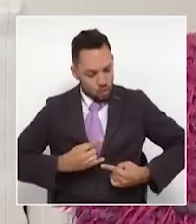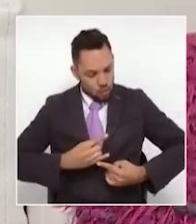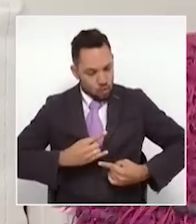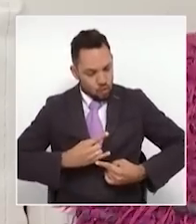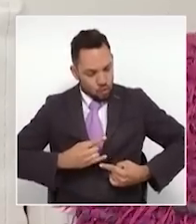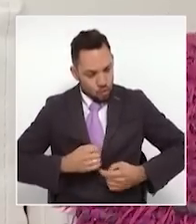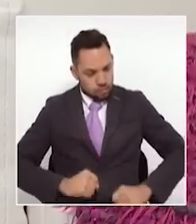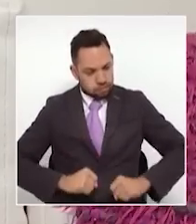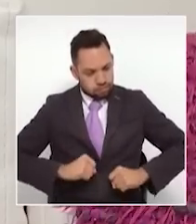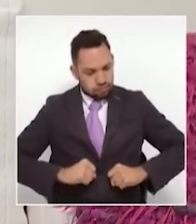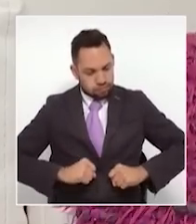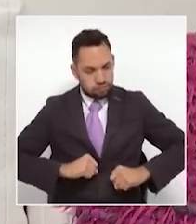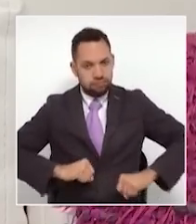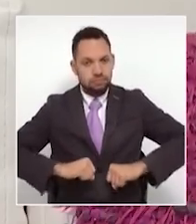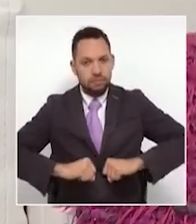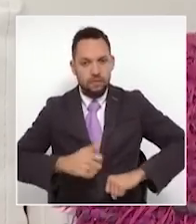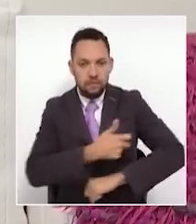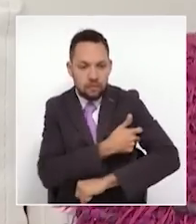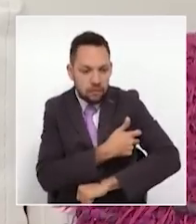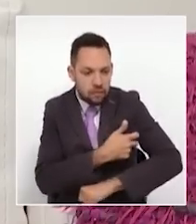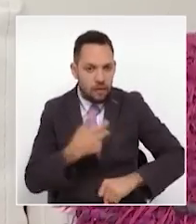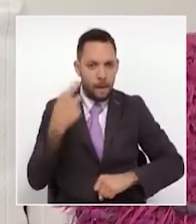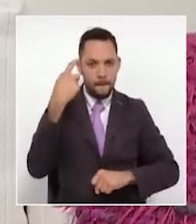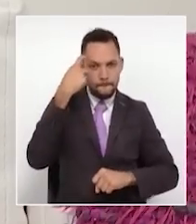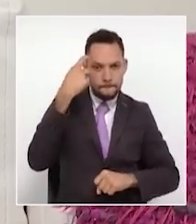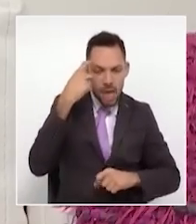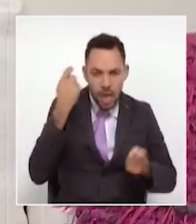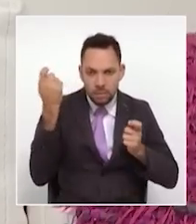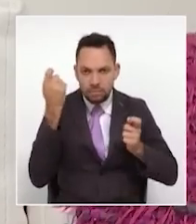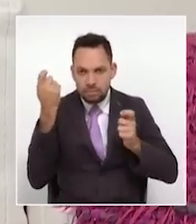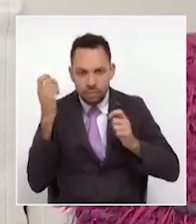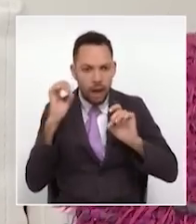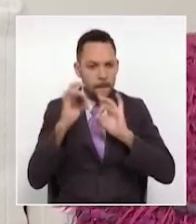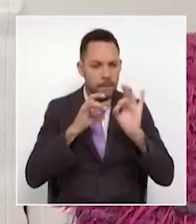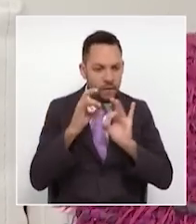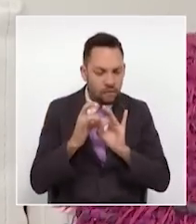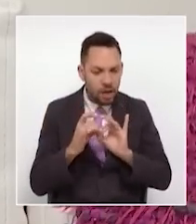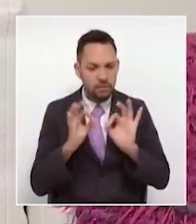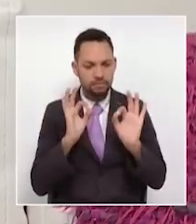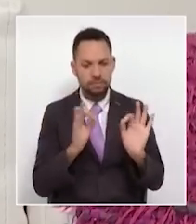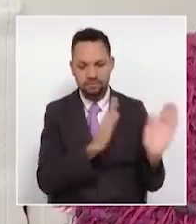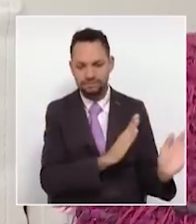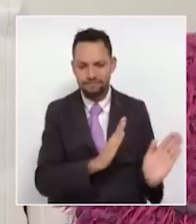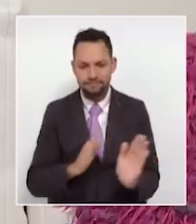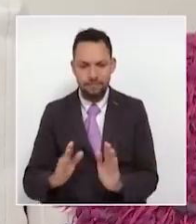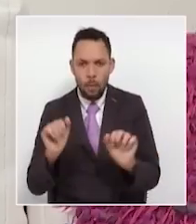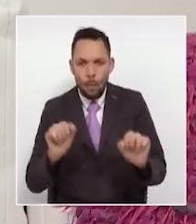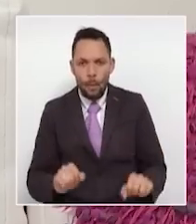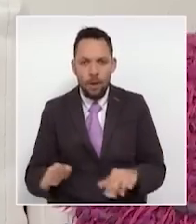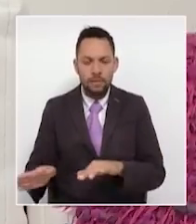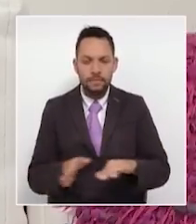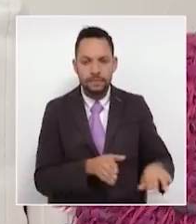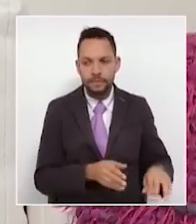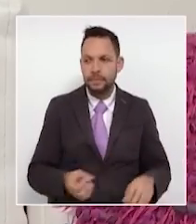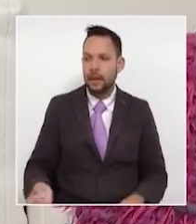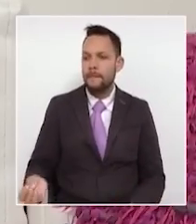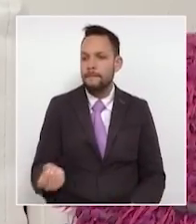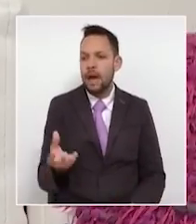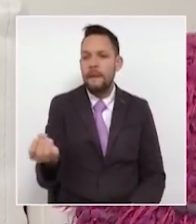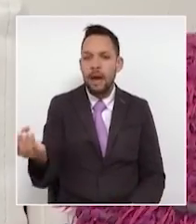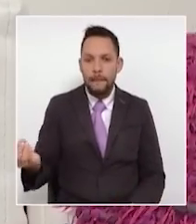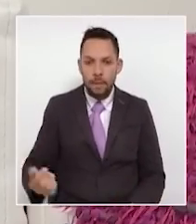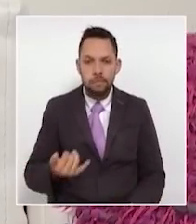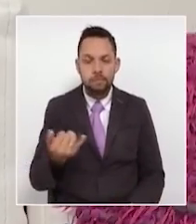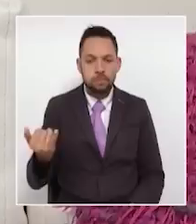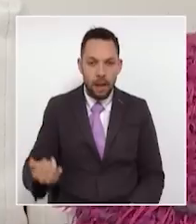nosotros podamos desarrollar un pensamiento y una cognición adecuada cada vez nos damos cuenta de que